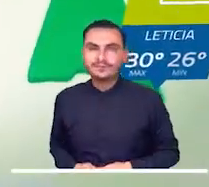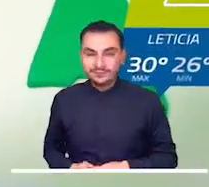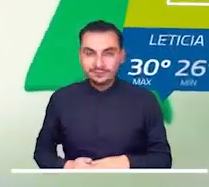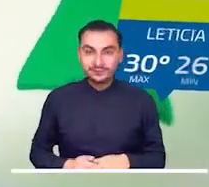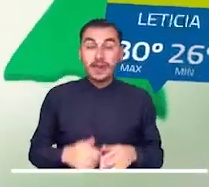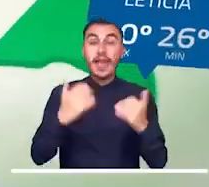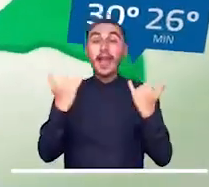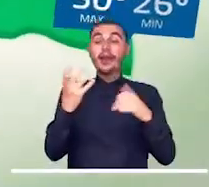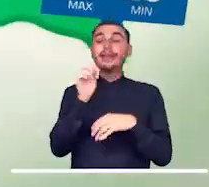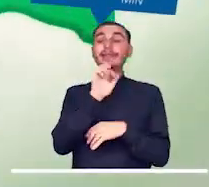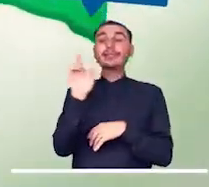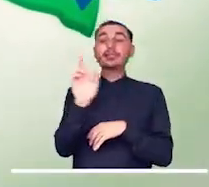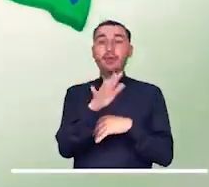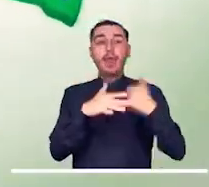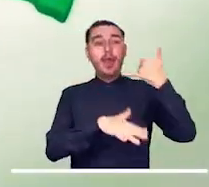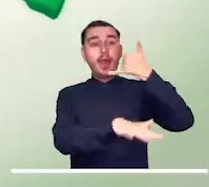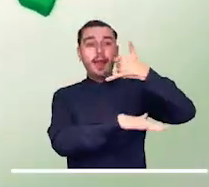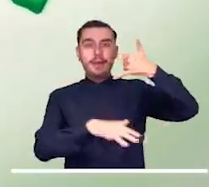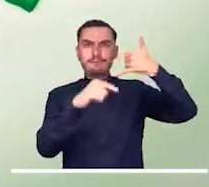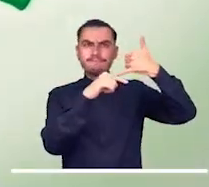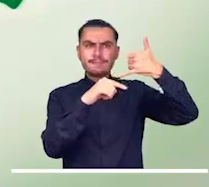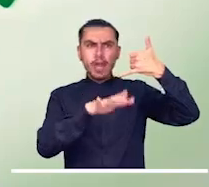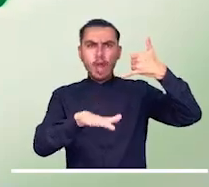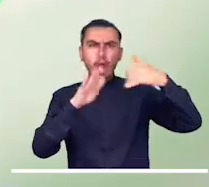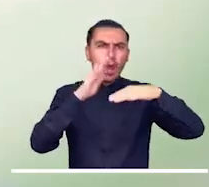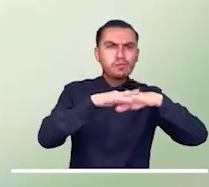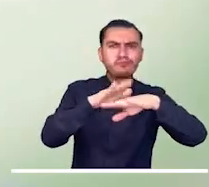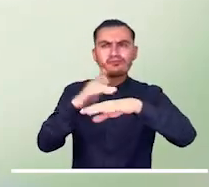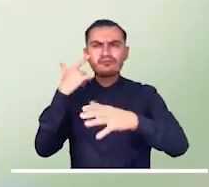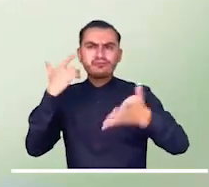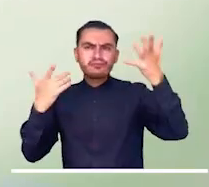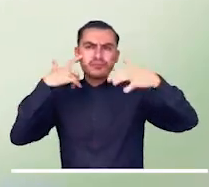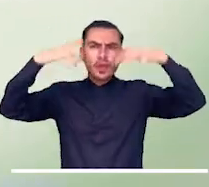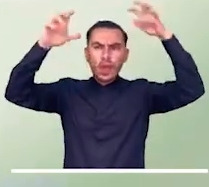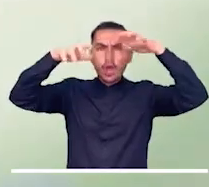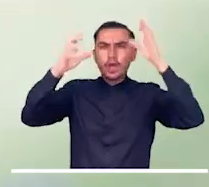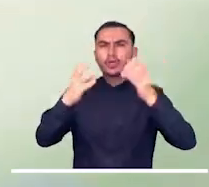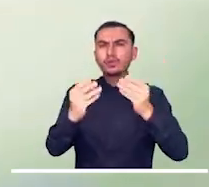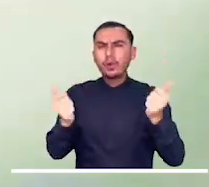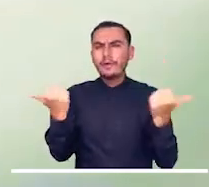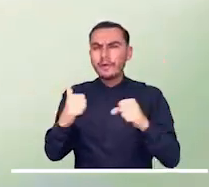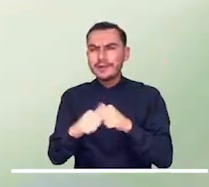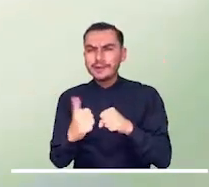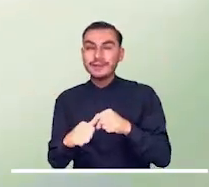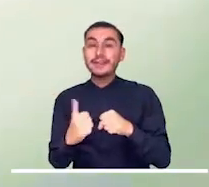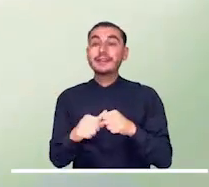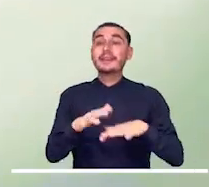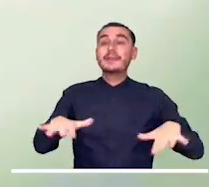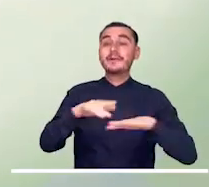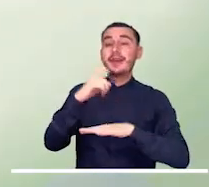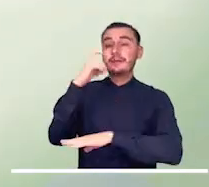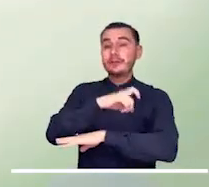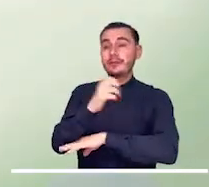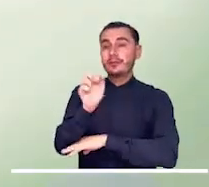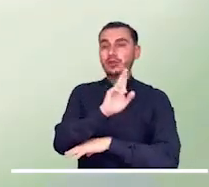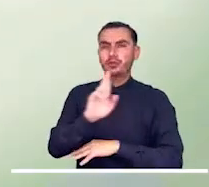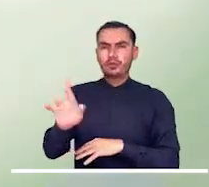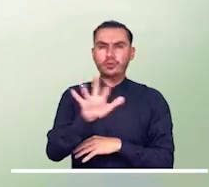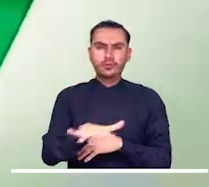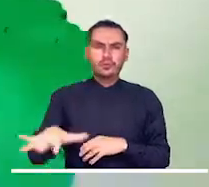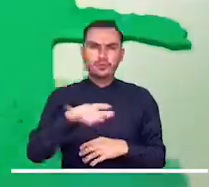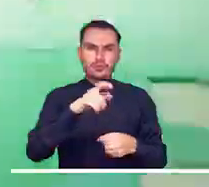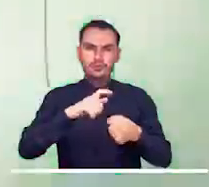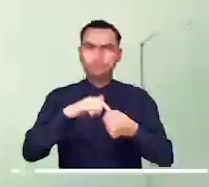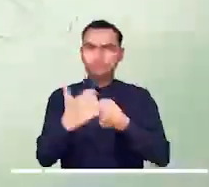al sur, donde se pronostican precipitaciones ligeras y moderadas en Caquetá, Putumayo y el sur oriente